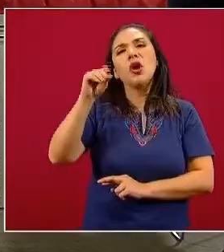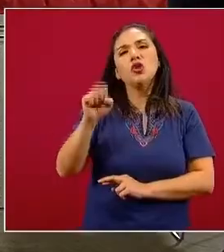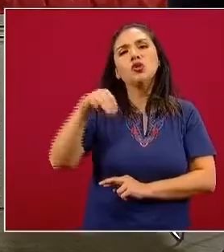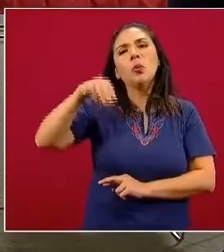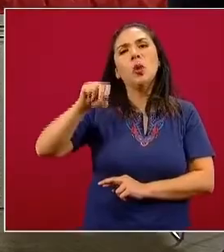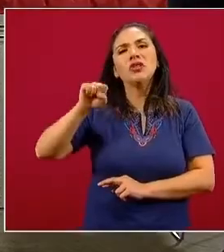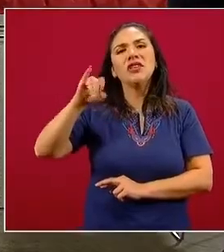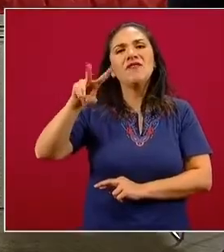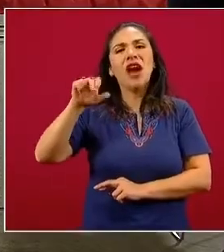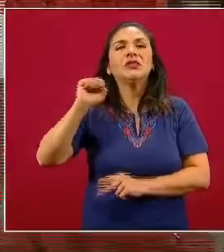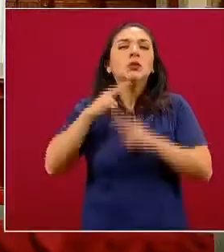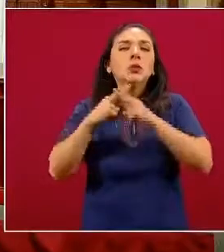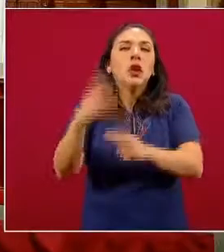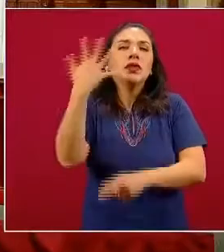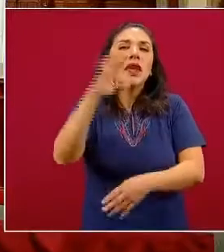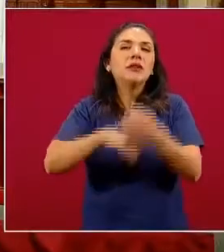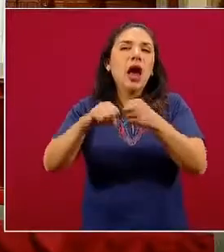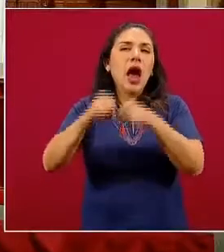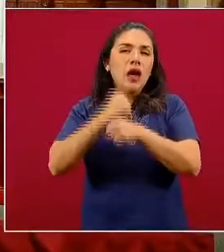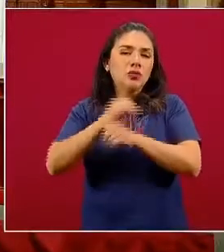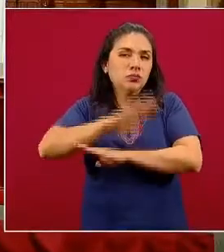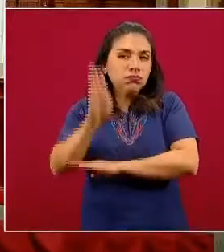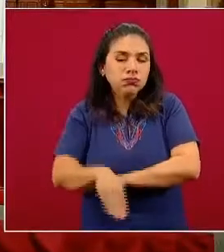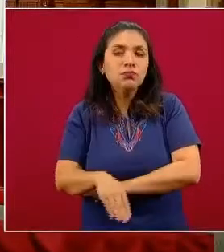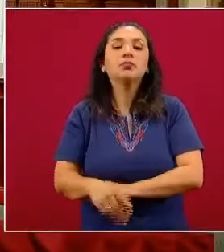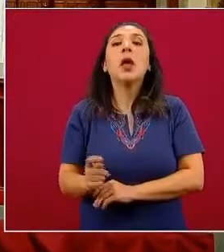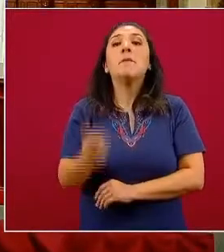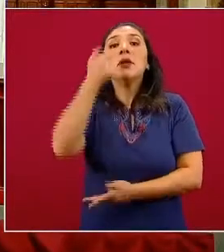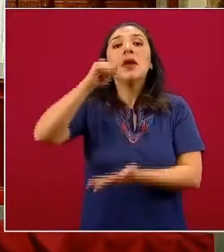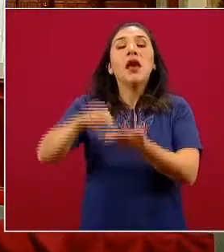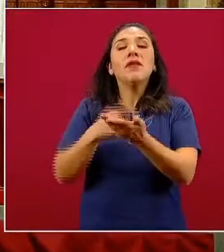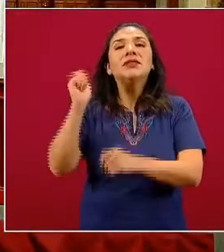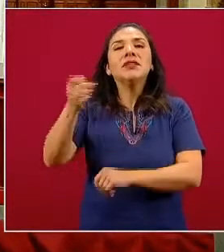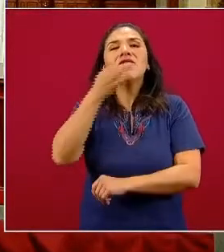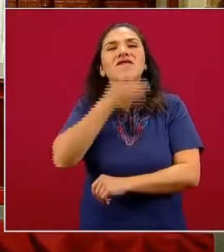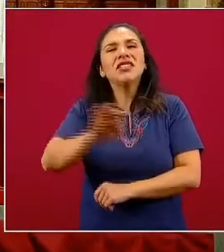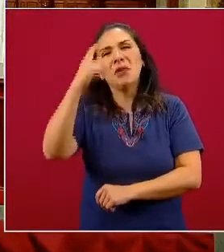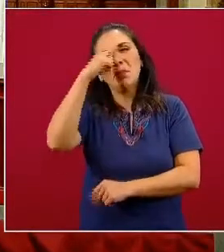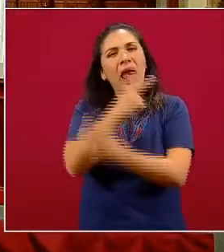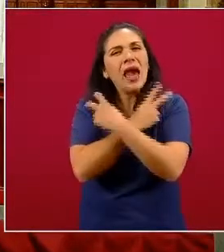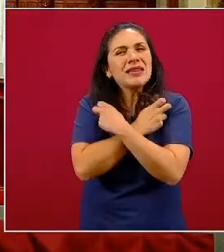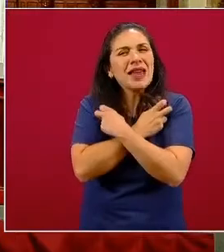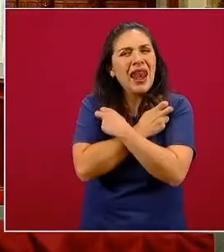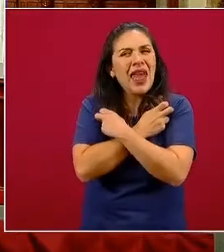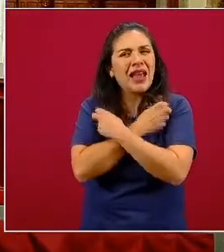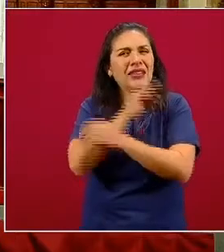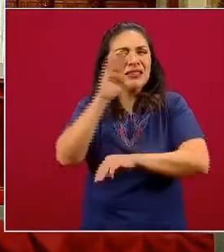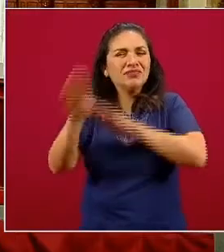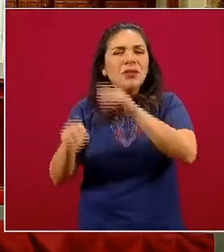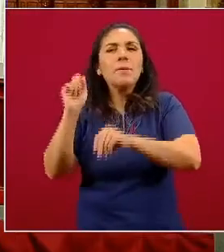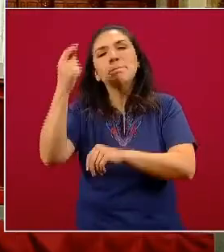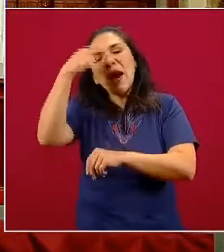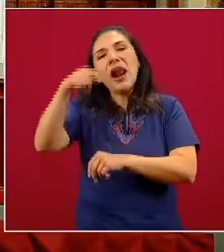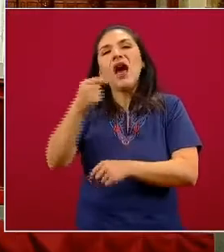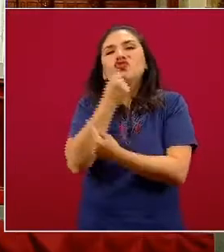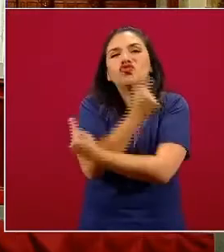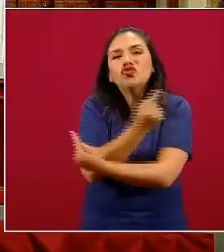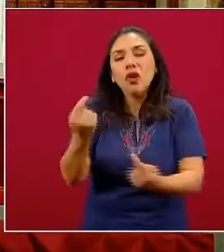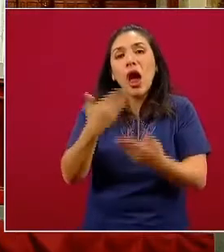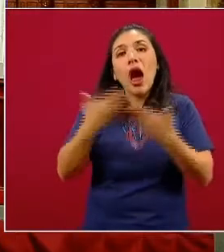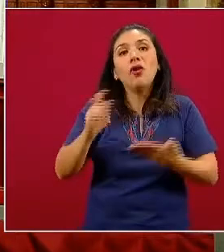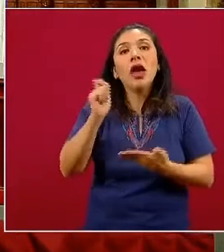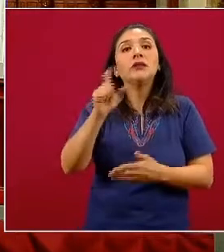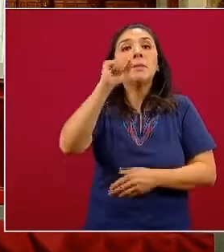muerte. Existirá por primera vez de manera virtual el Festival de las Calacas, que es un festival dedicado a los niños. Esta es su